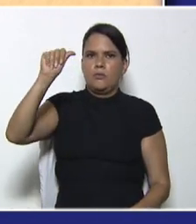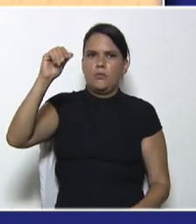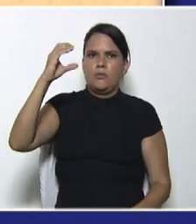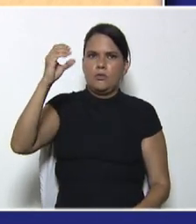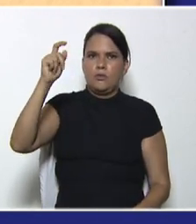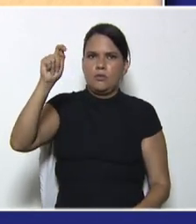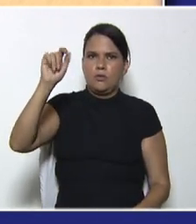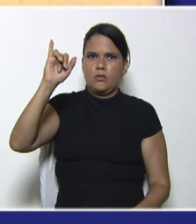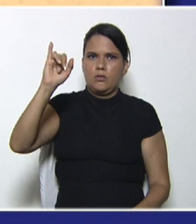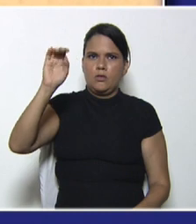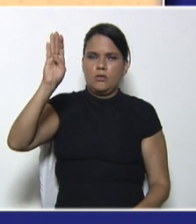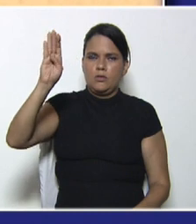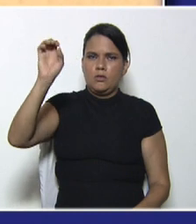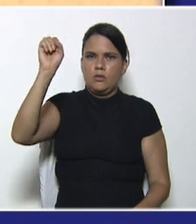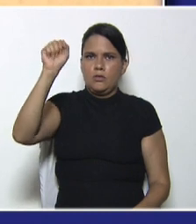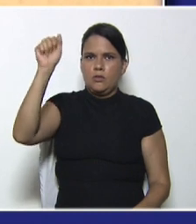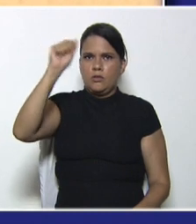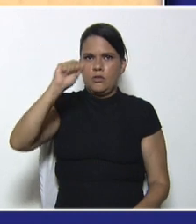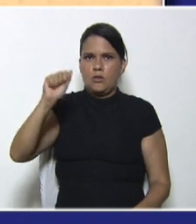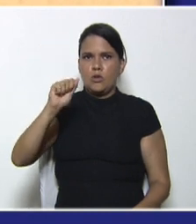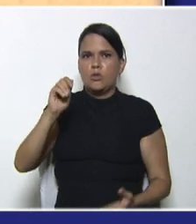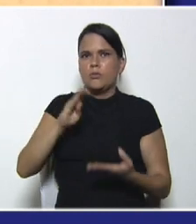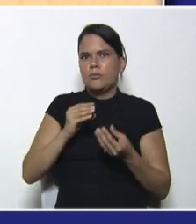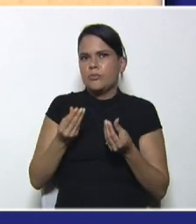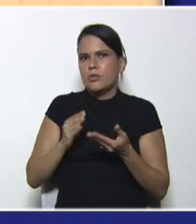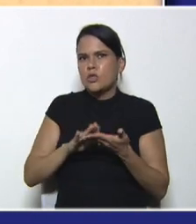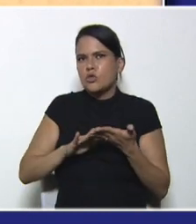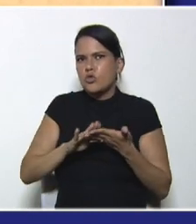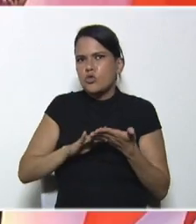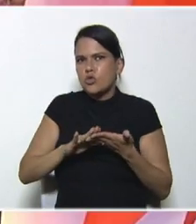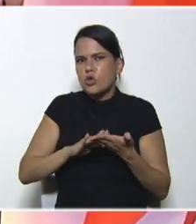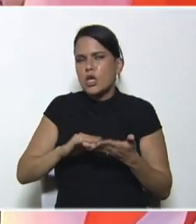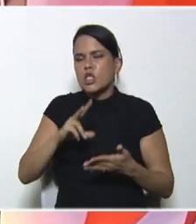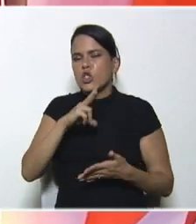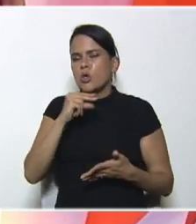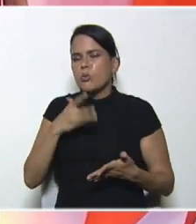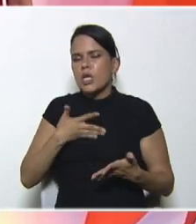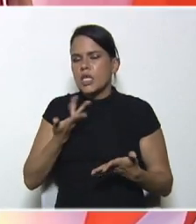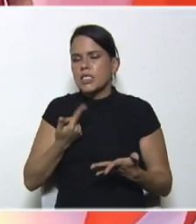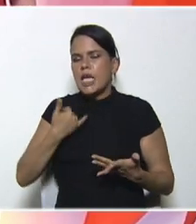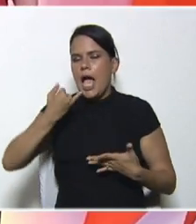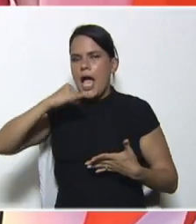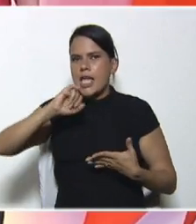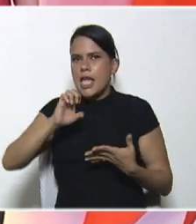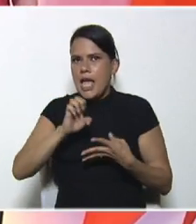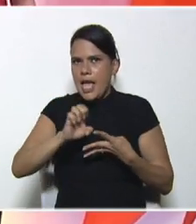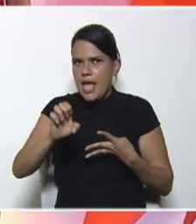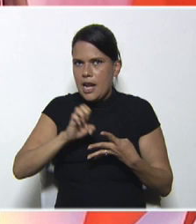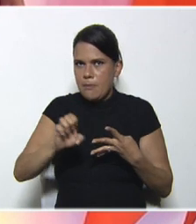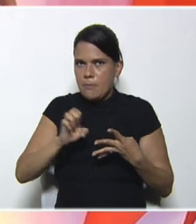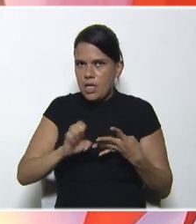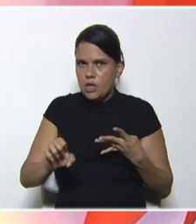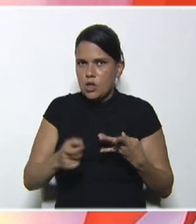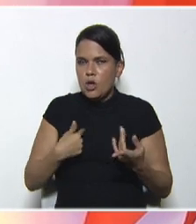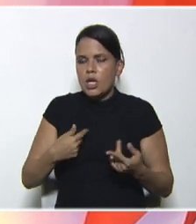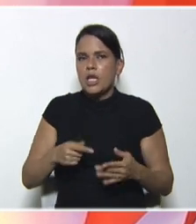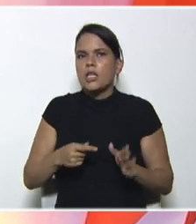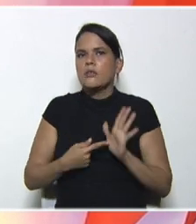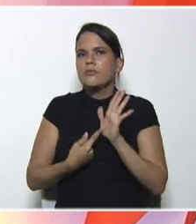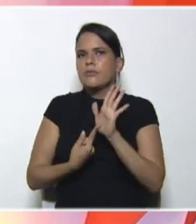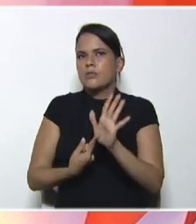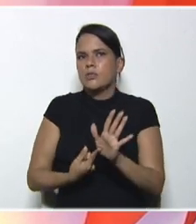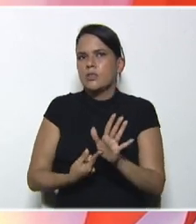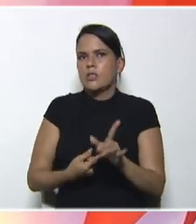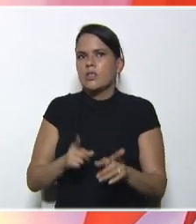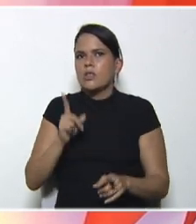Esas ecuaciones químicas no pueden quedar así, existen también unos elementos, unos términos que están presentes que se